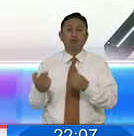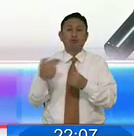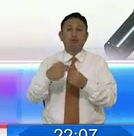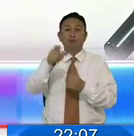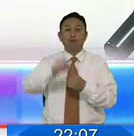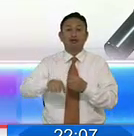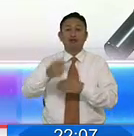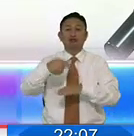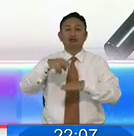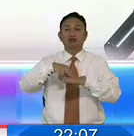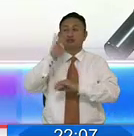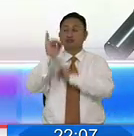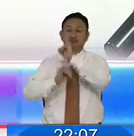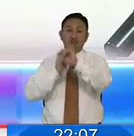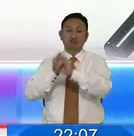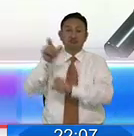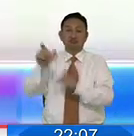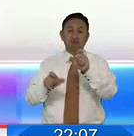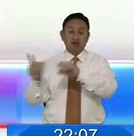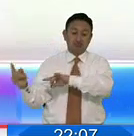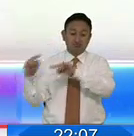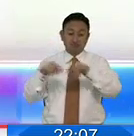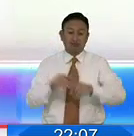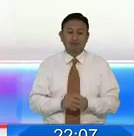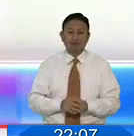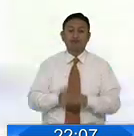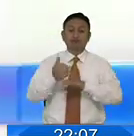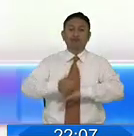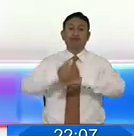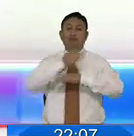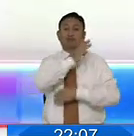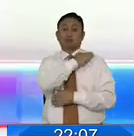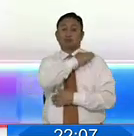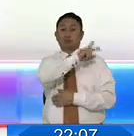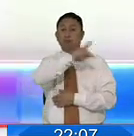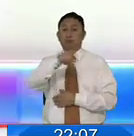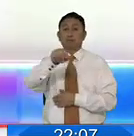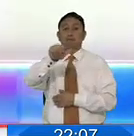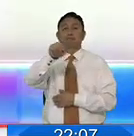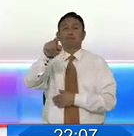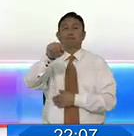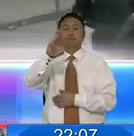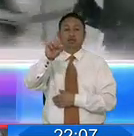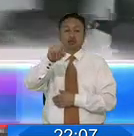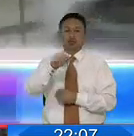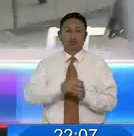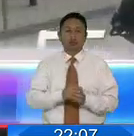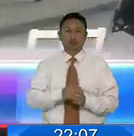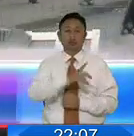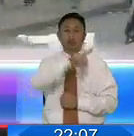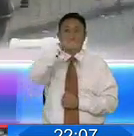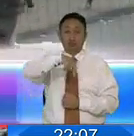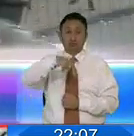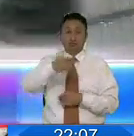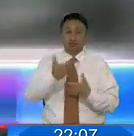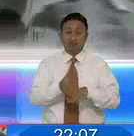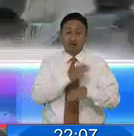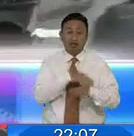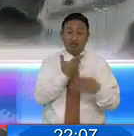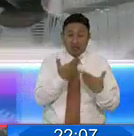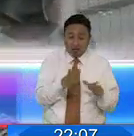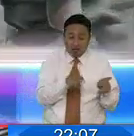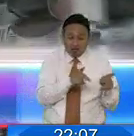nacionales e internacionales el coronel pazmiño menciona que lo ocurrido en el país habría sido planificado